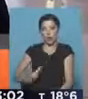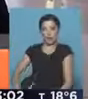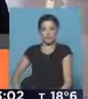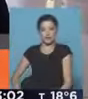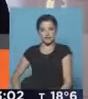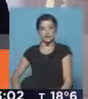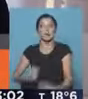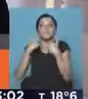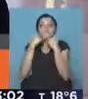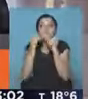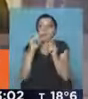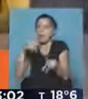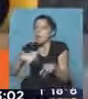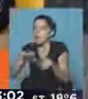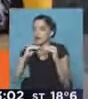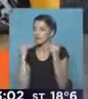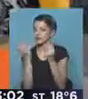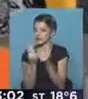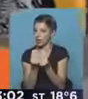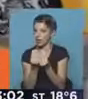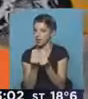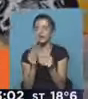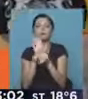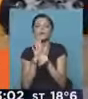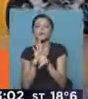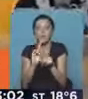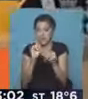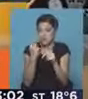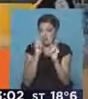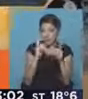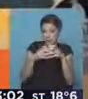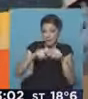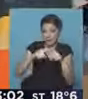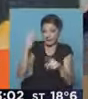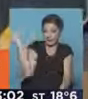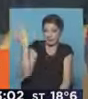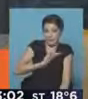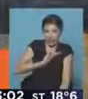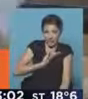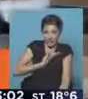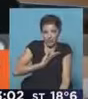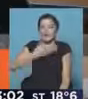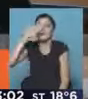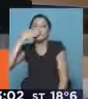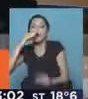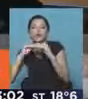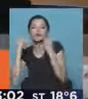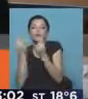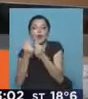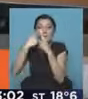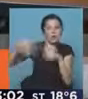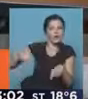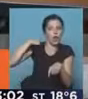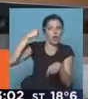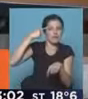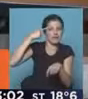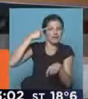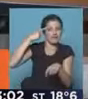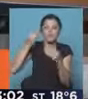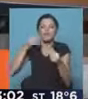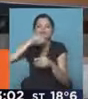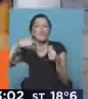riesgo al convocarlos. ¿Son suicidios políticos? ¿Sus resultados inesperados se deben a errores de cálculo, a esferas